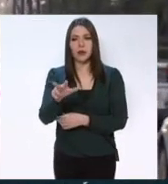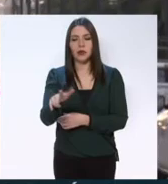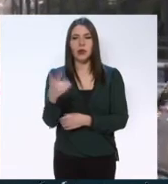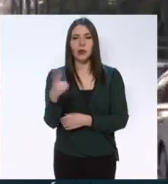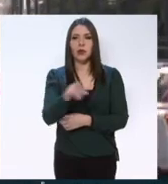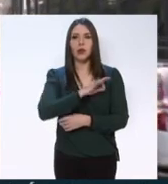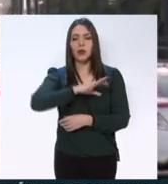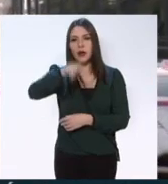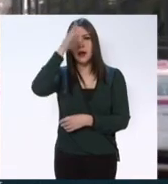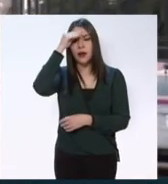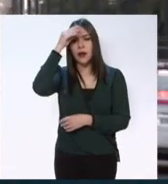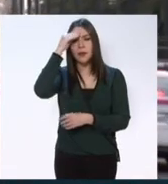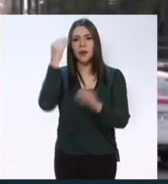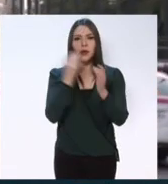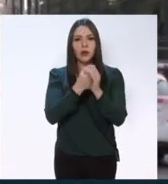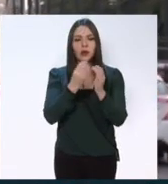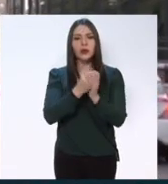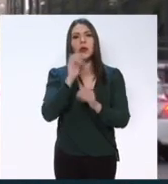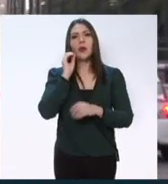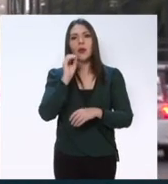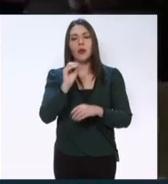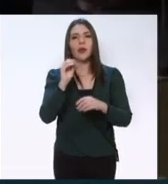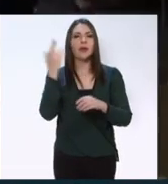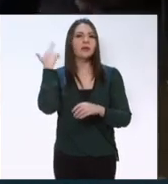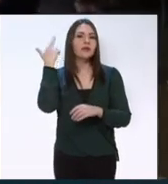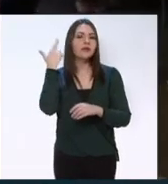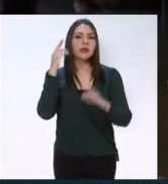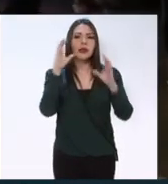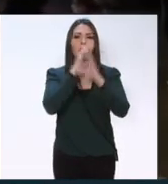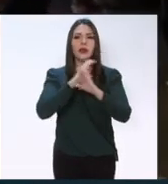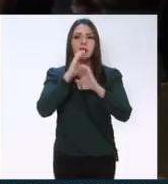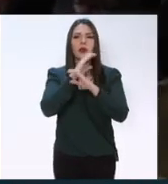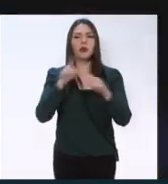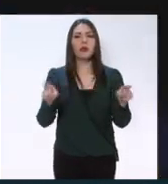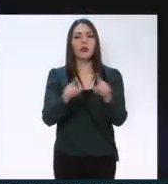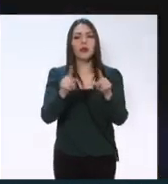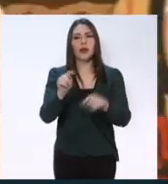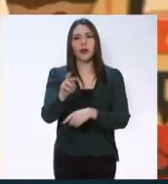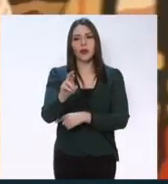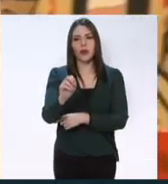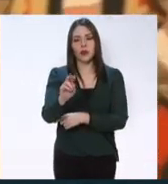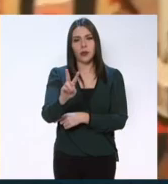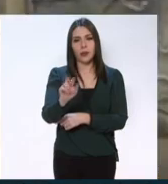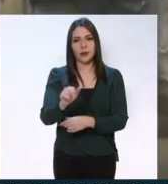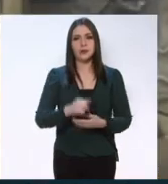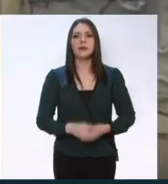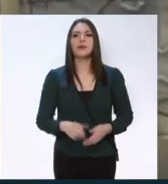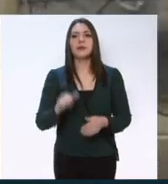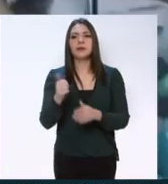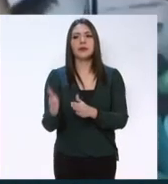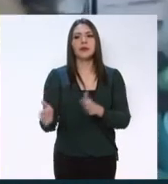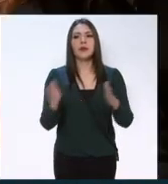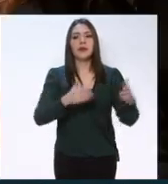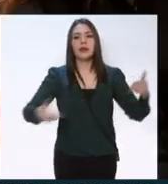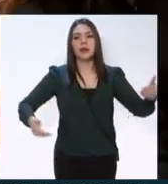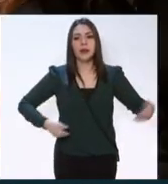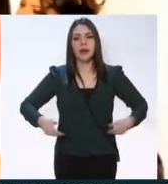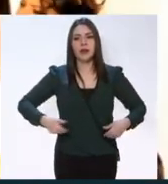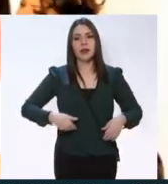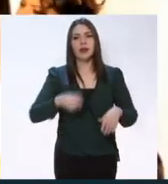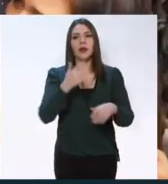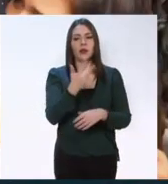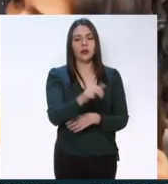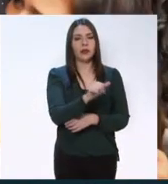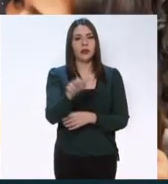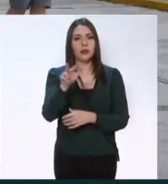de talleres y conciertos del género de la trova. Escénica Ciudad de México será del 8 al 18 de agosto en 8 teatros